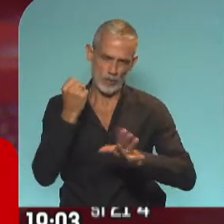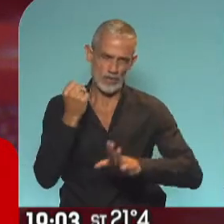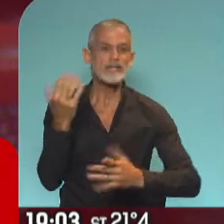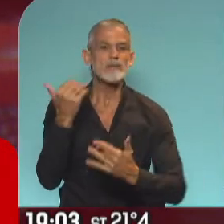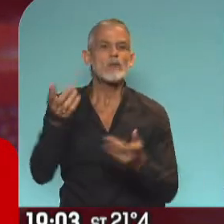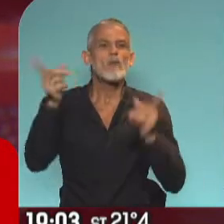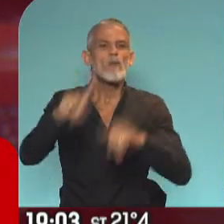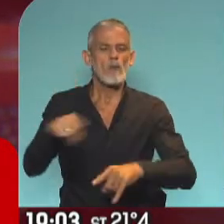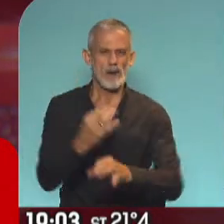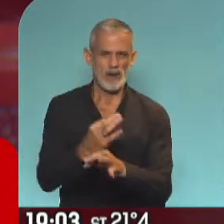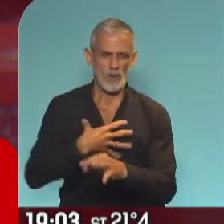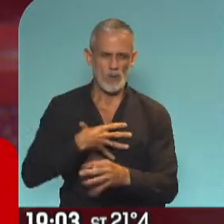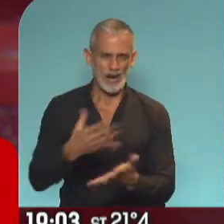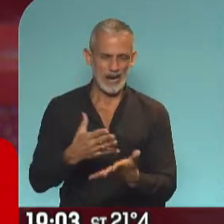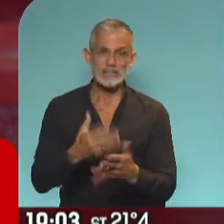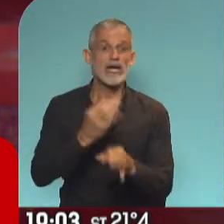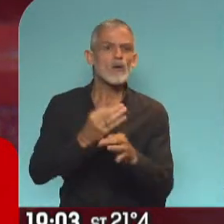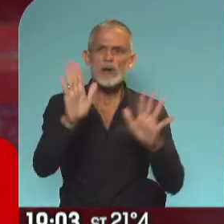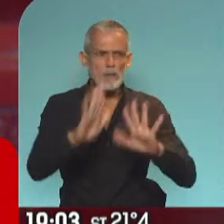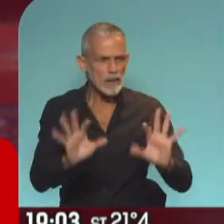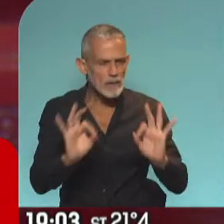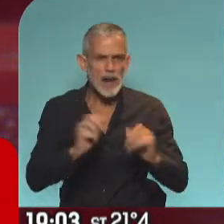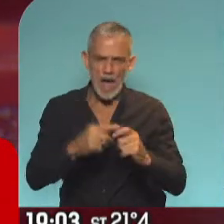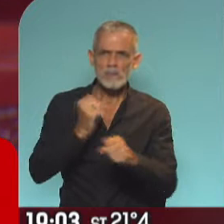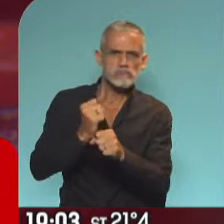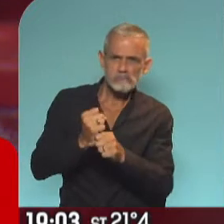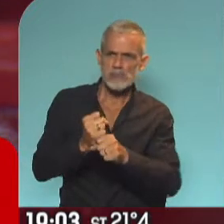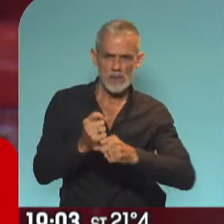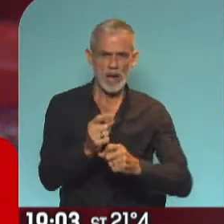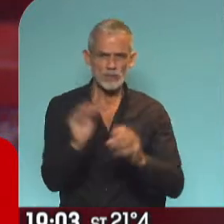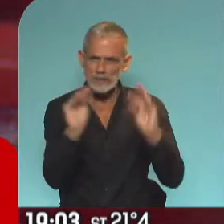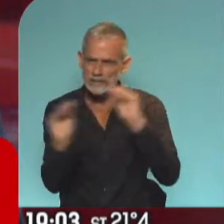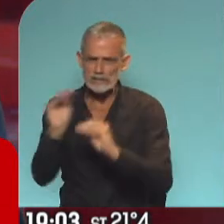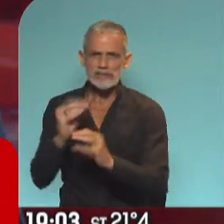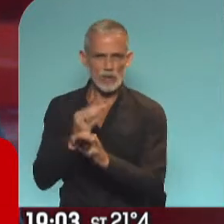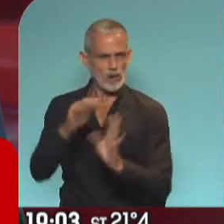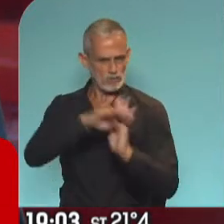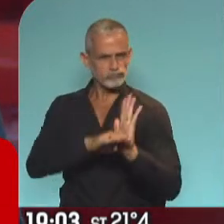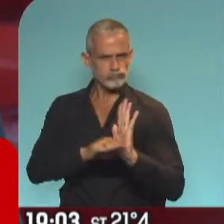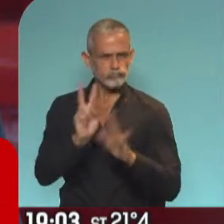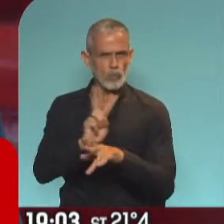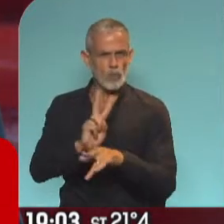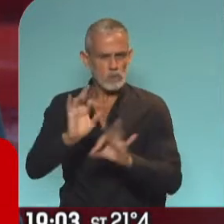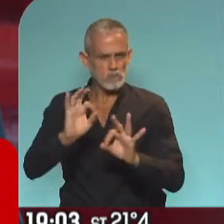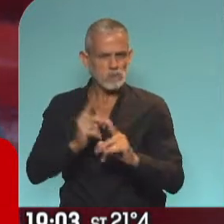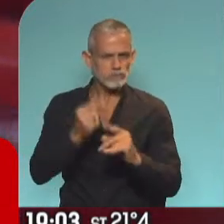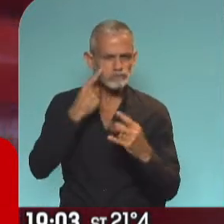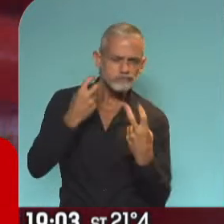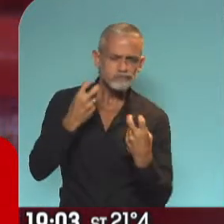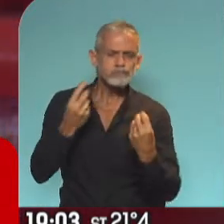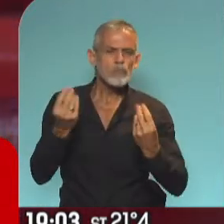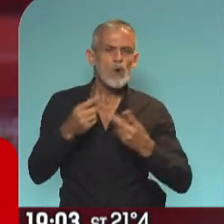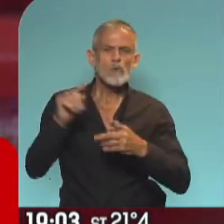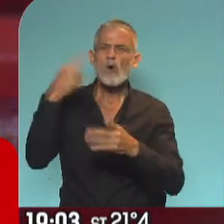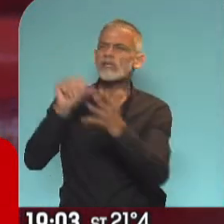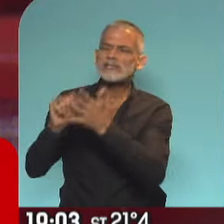volver a clases. Tenemos las escuelas preparadas, venimos trabajando en eso, tenemos los protocolos, hemos estudiado cómo ha funcionado en otras